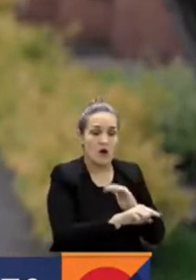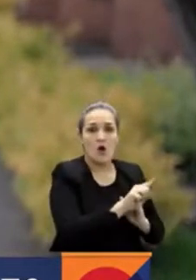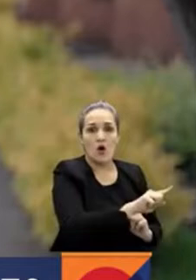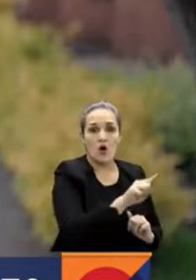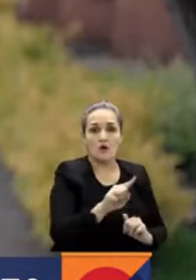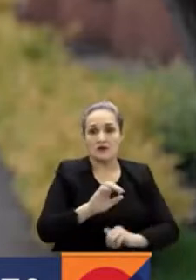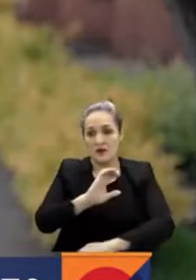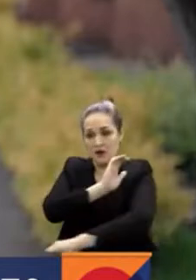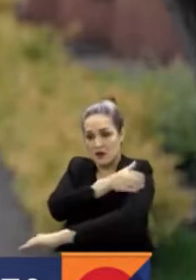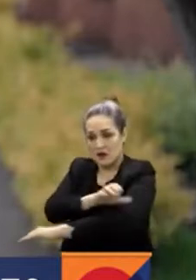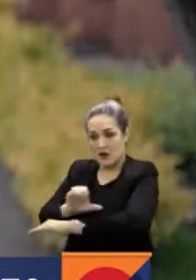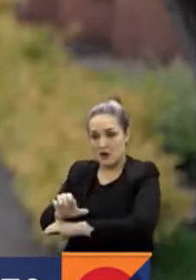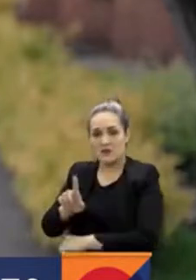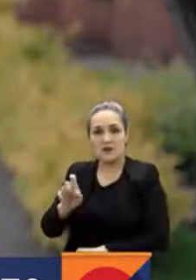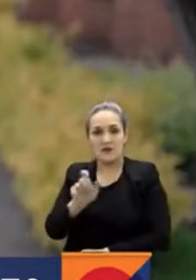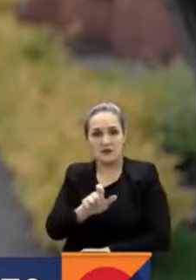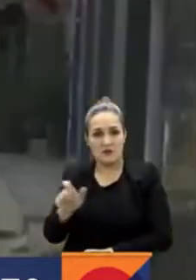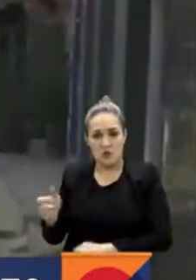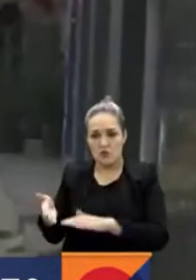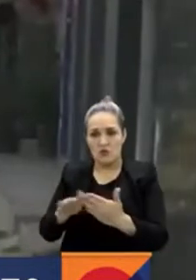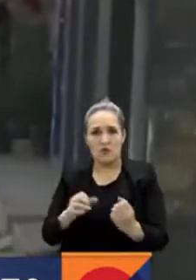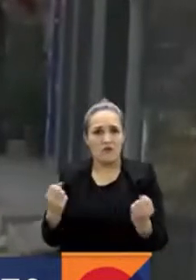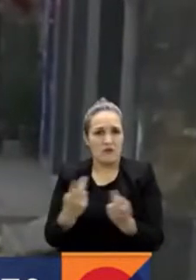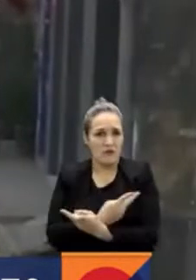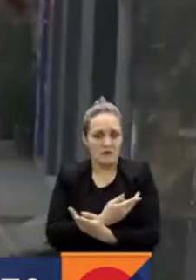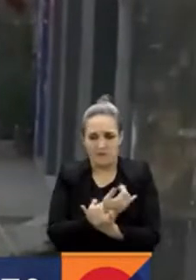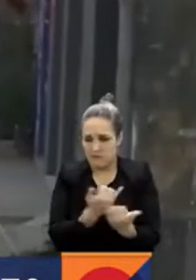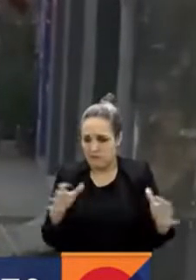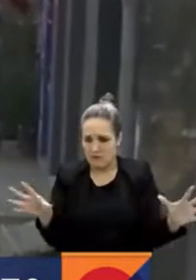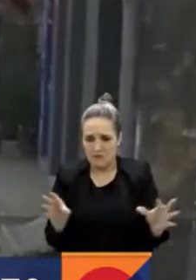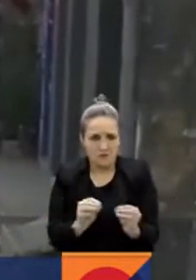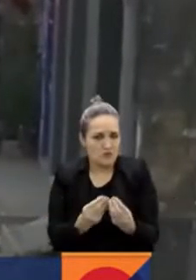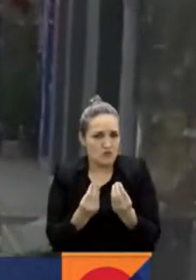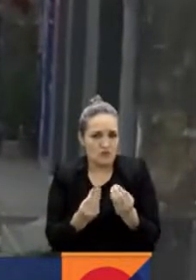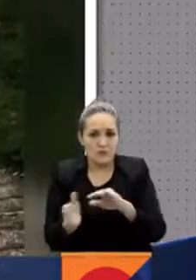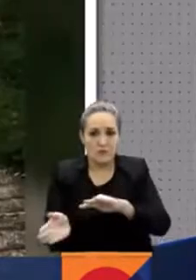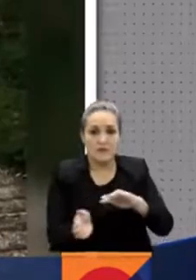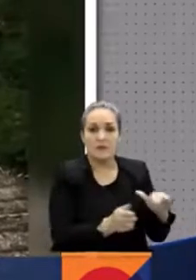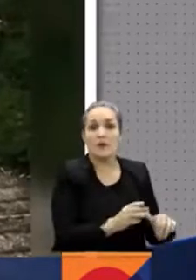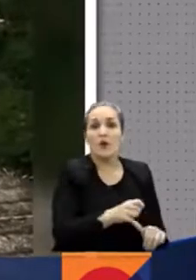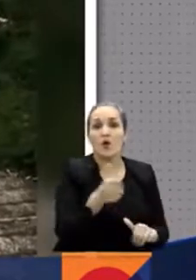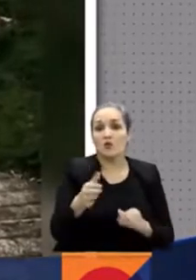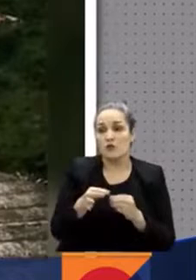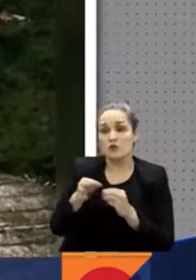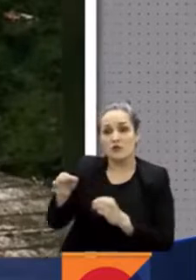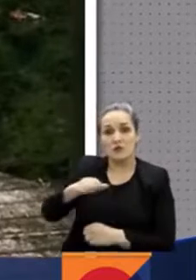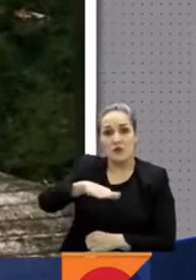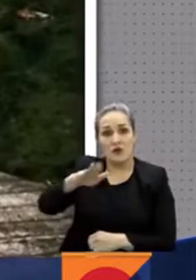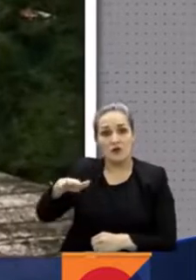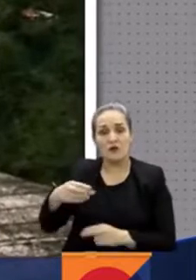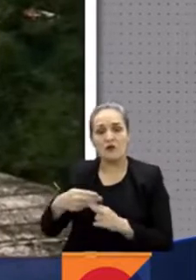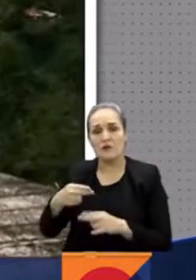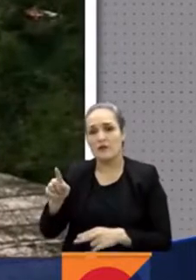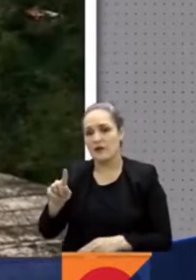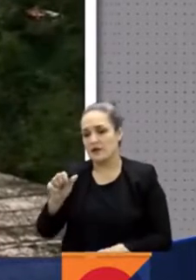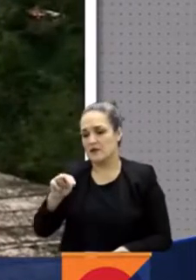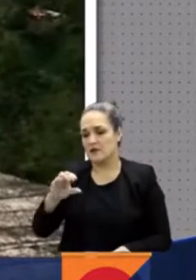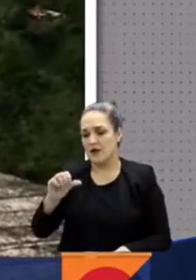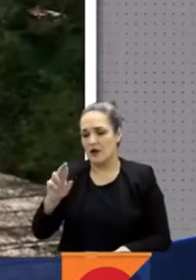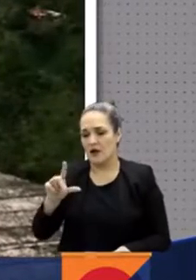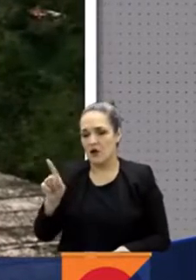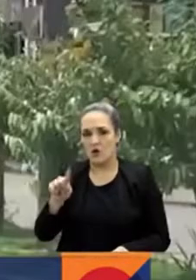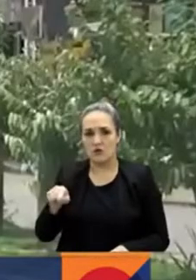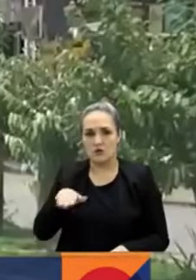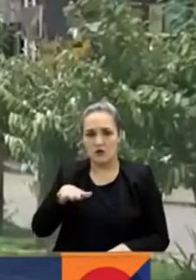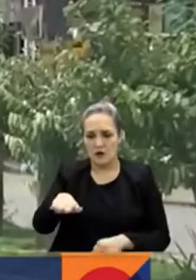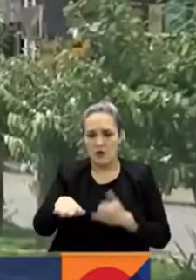6 personas perdieron la vida de manera violenta. Por otro lado, en San Carlos, Antioquia, fueron hallados en el interior de un carro 2 cadáveres.